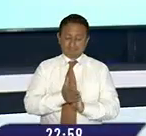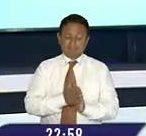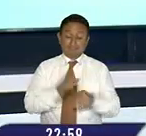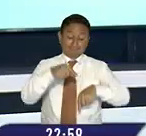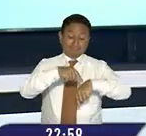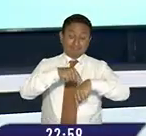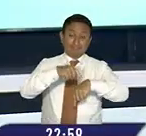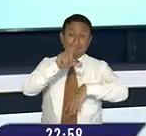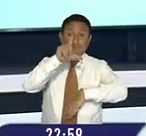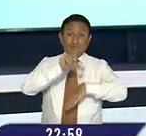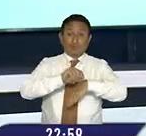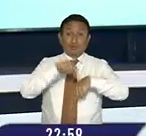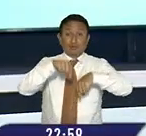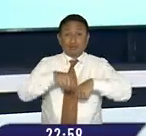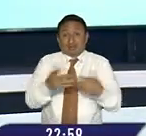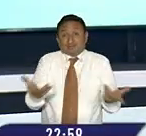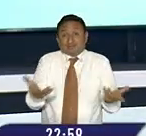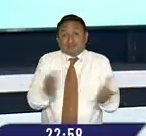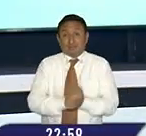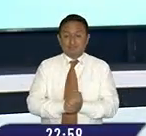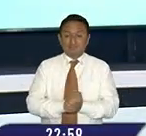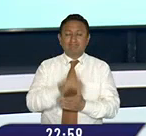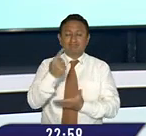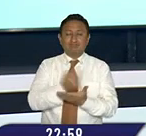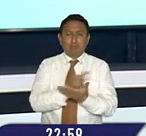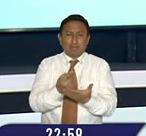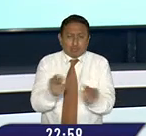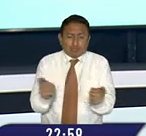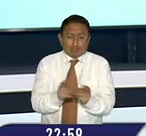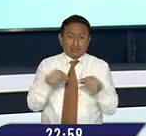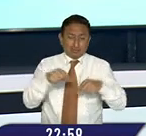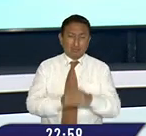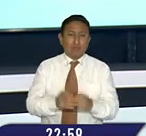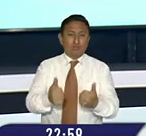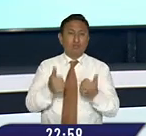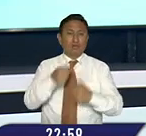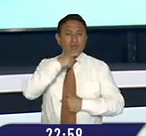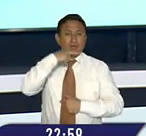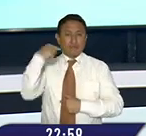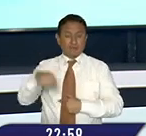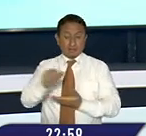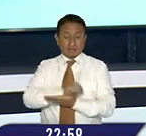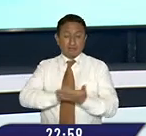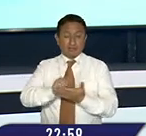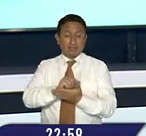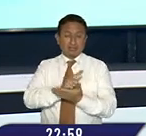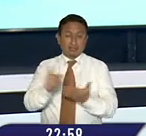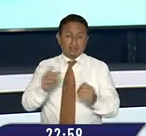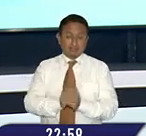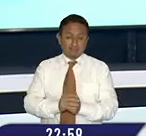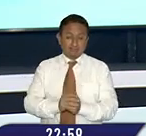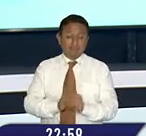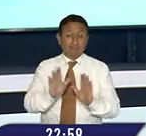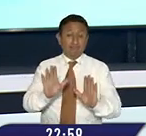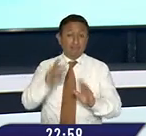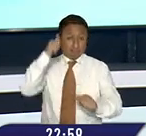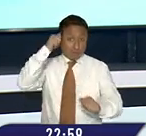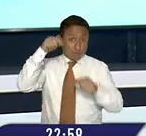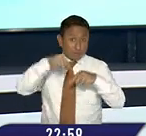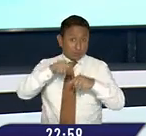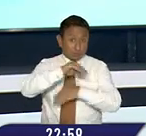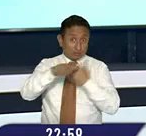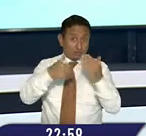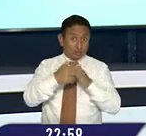Se nos acabó el tiempo, amigos televidentes. Una semana corta. Que tengan un buen feriado de Semana Santa. Sin olvidarse de todas